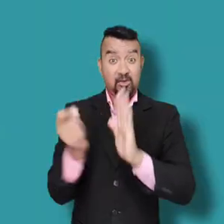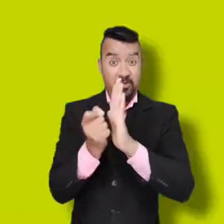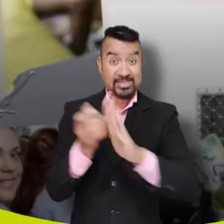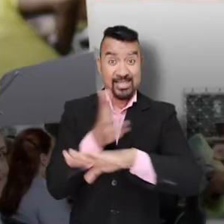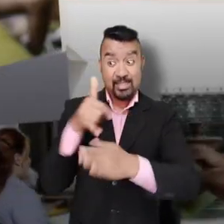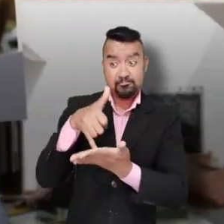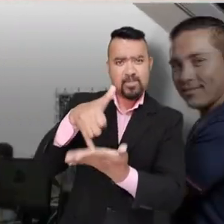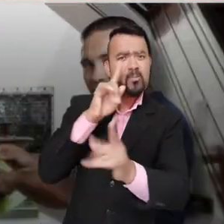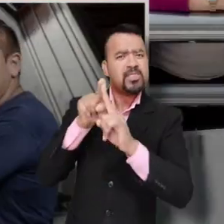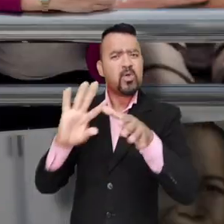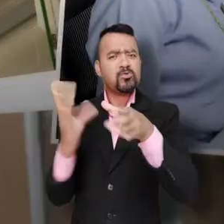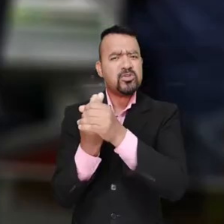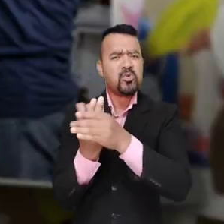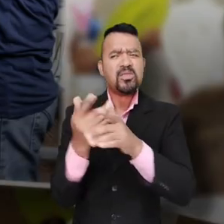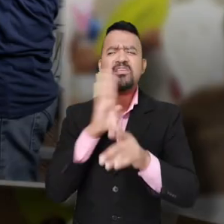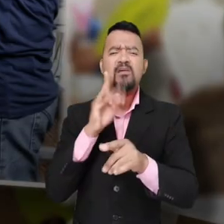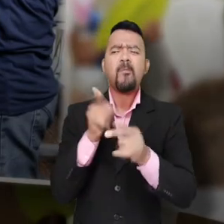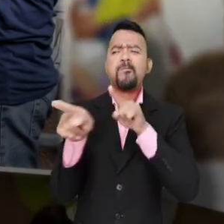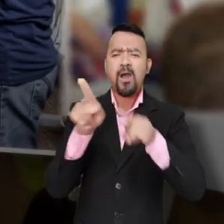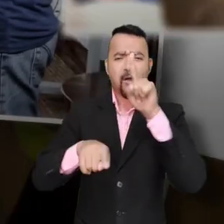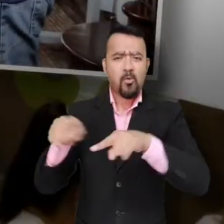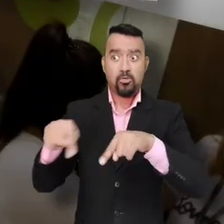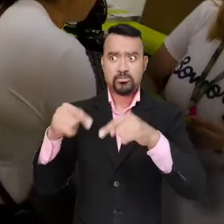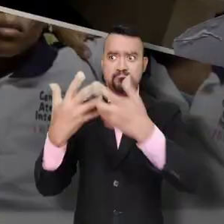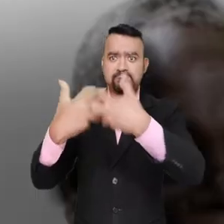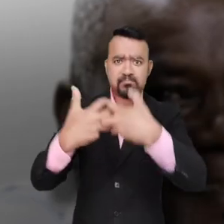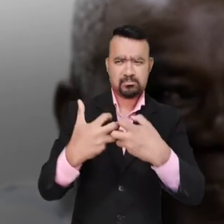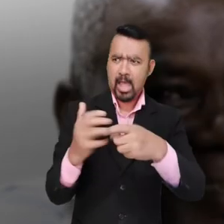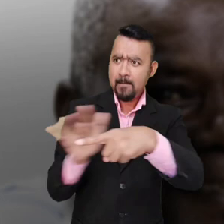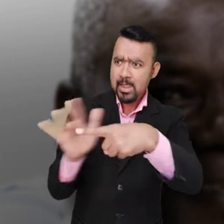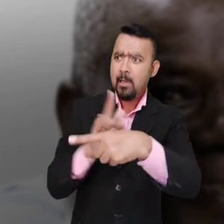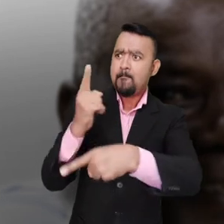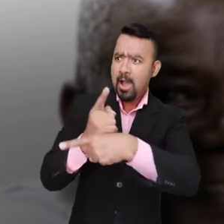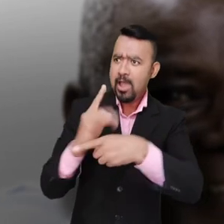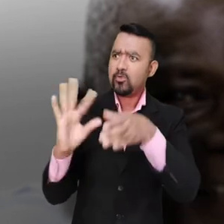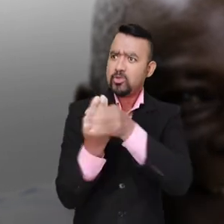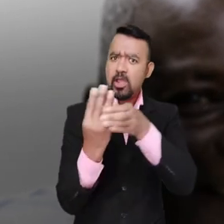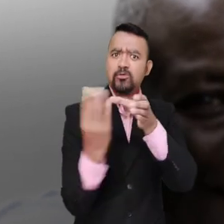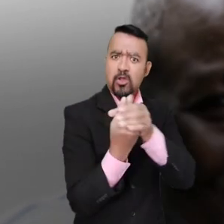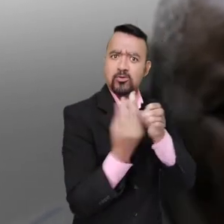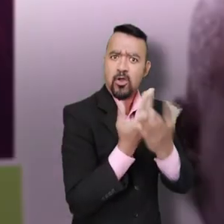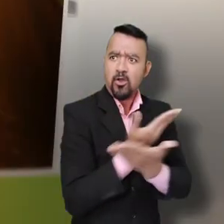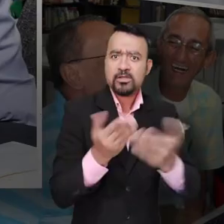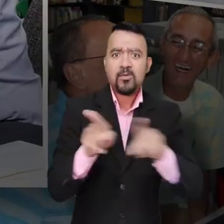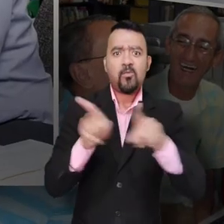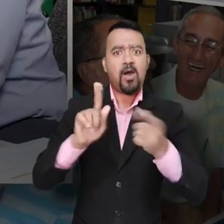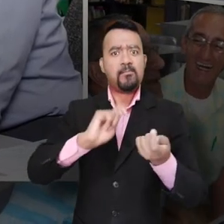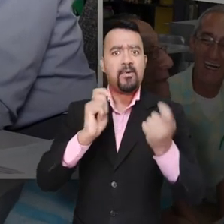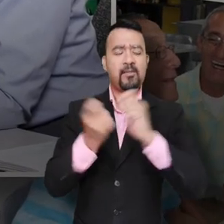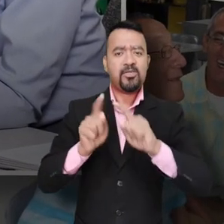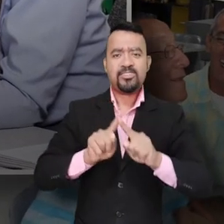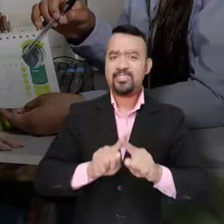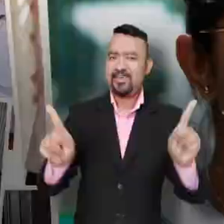el mundo. Agradecemos a nuestros colaboradores, afiliados, sus familias, empresas, aliados y al gobierno por acompañarnos